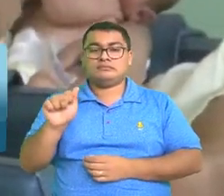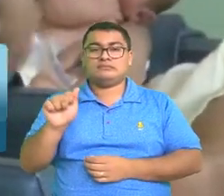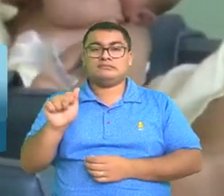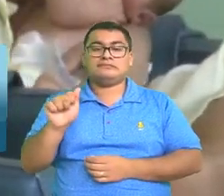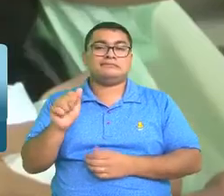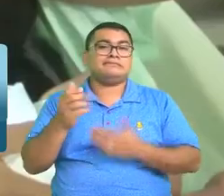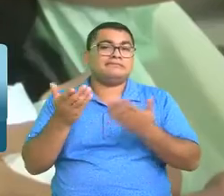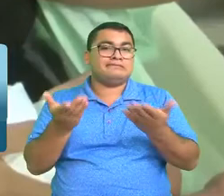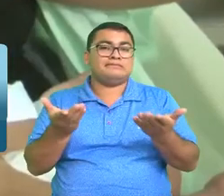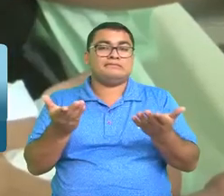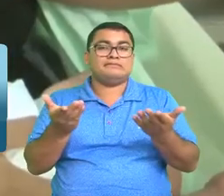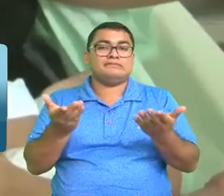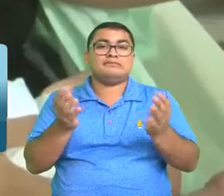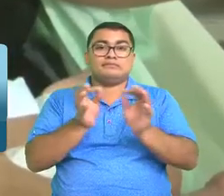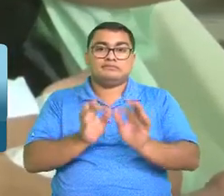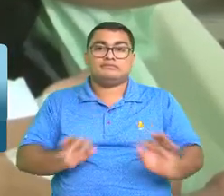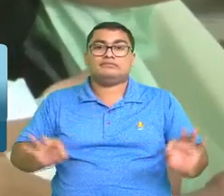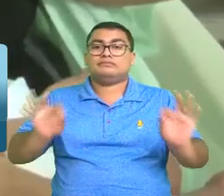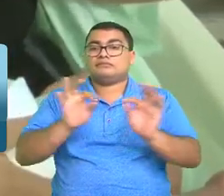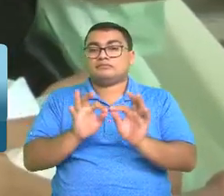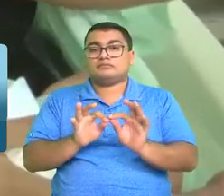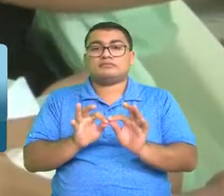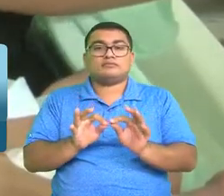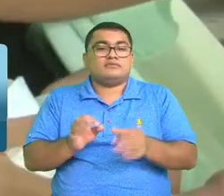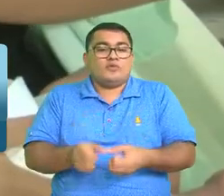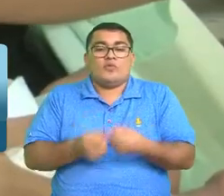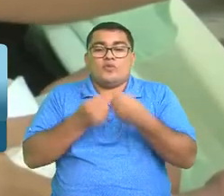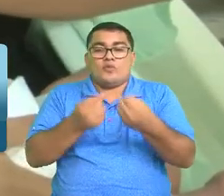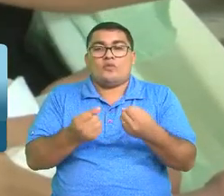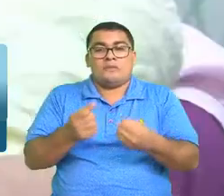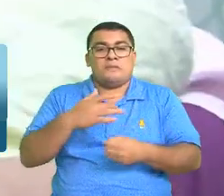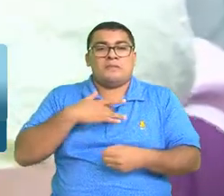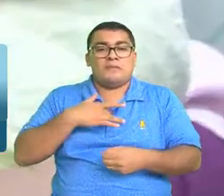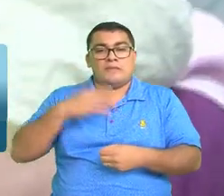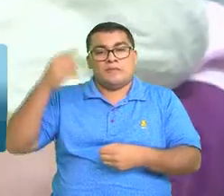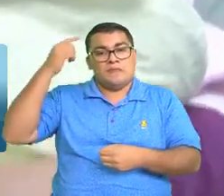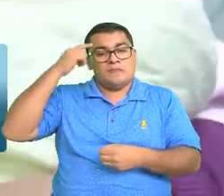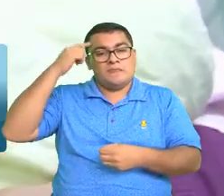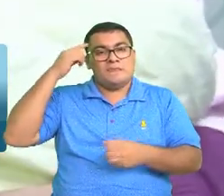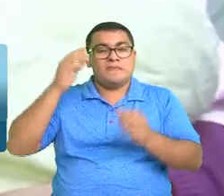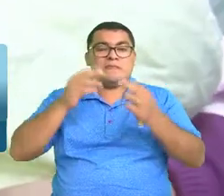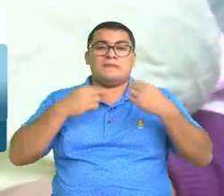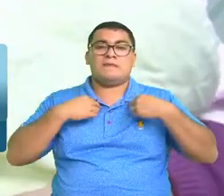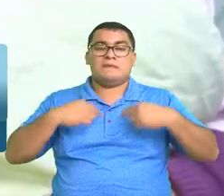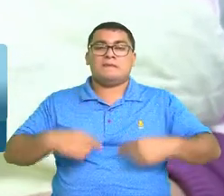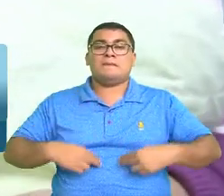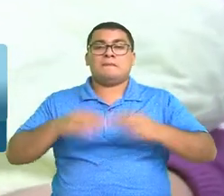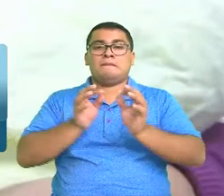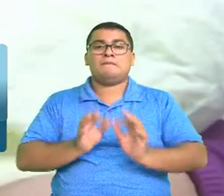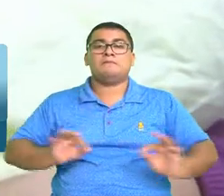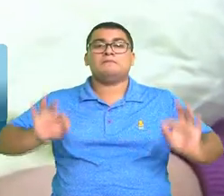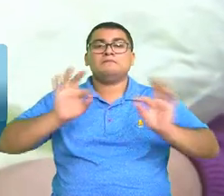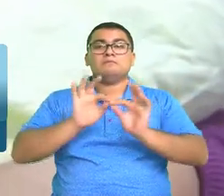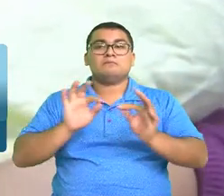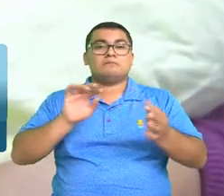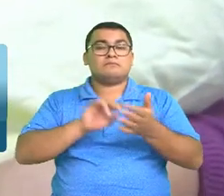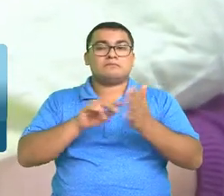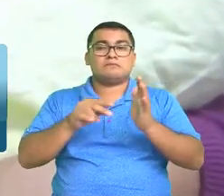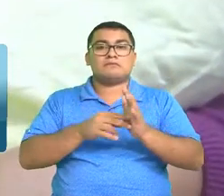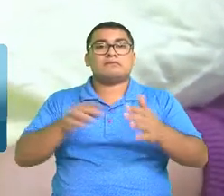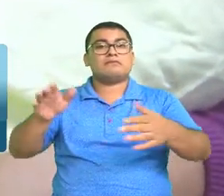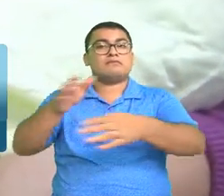lactosa es la energía principal que lo va a utilizar el cerebro humano, ahí de donde se van a desarrollar esas conexiones, ¿verdad?